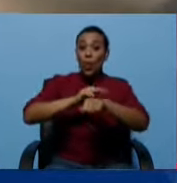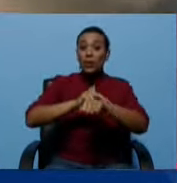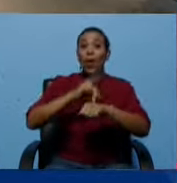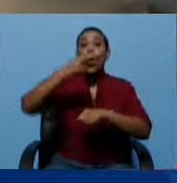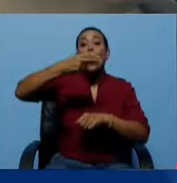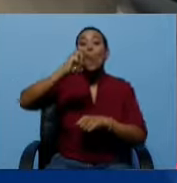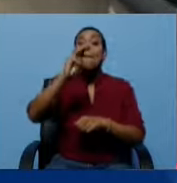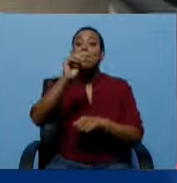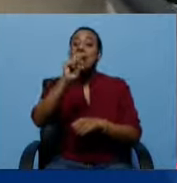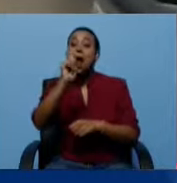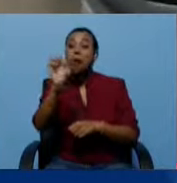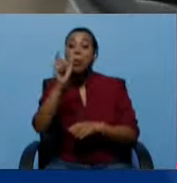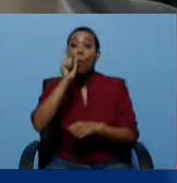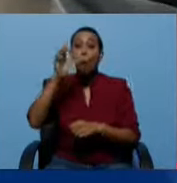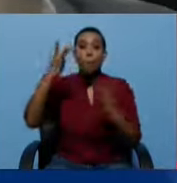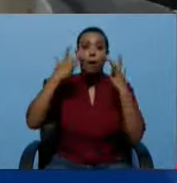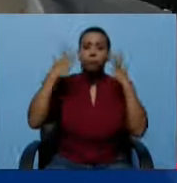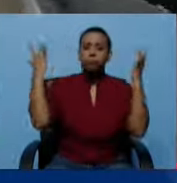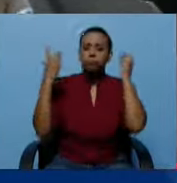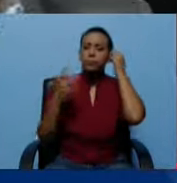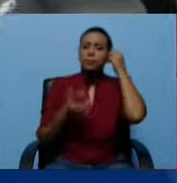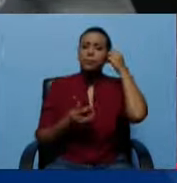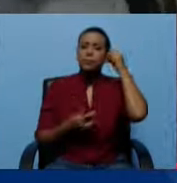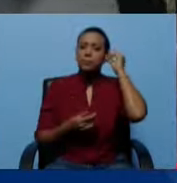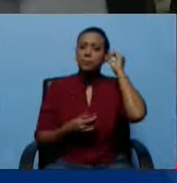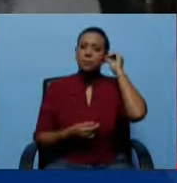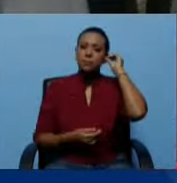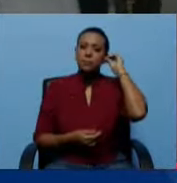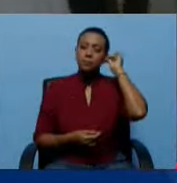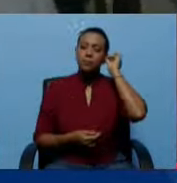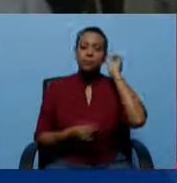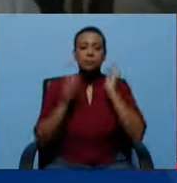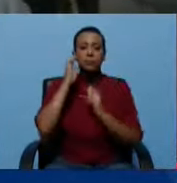Humberto Fernández Morán.